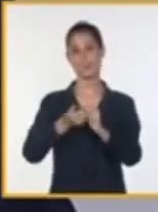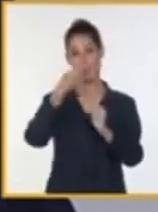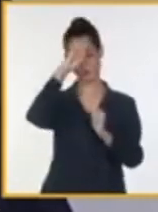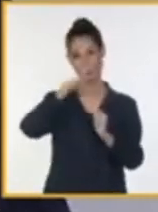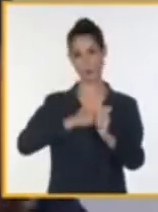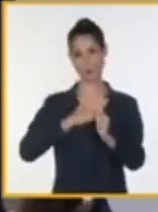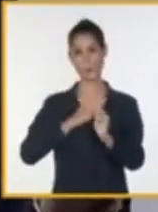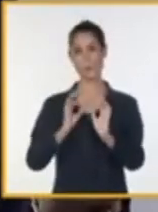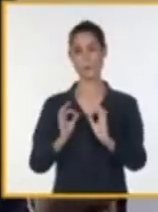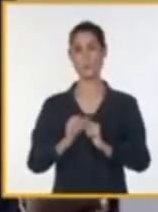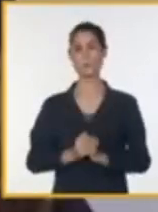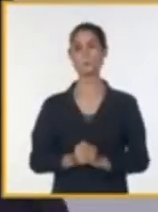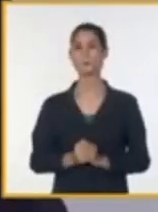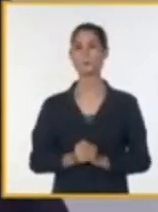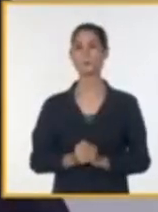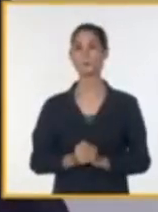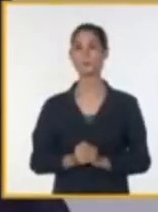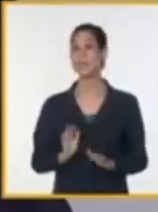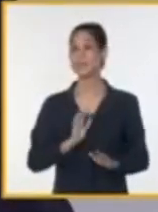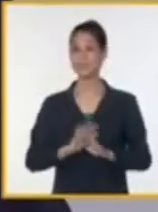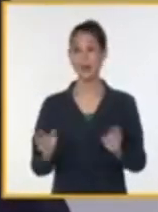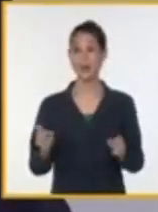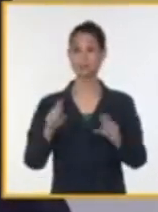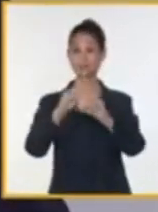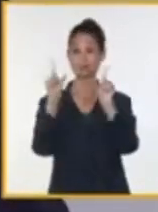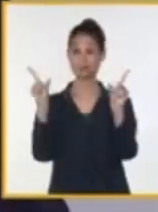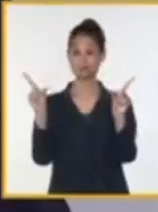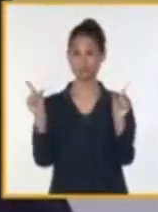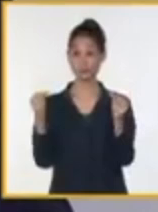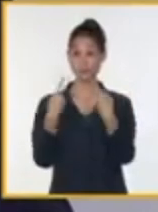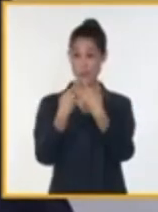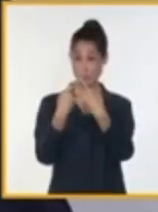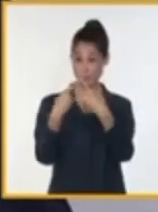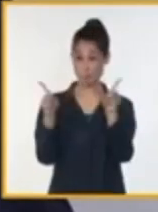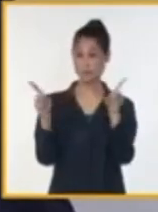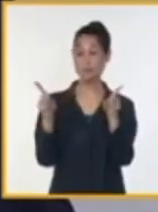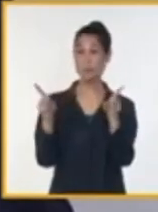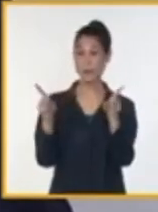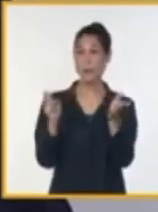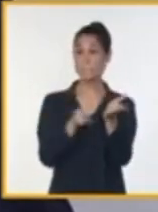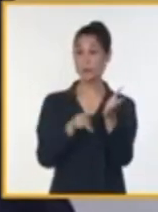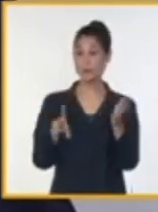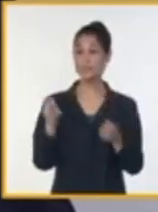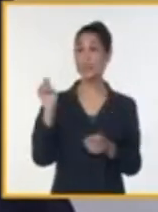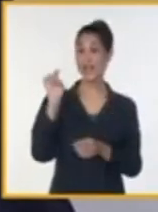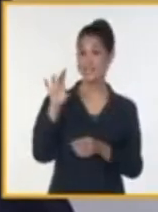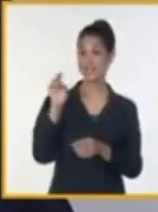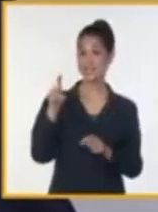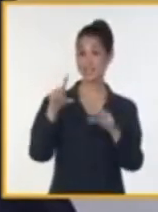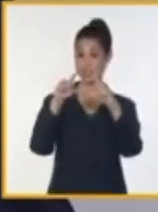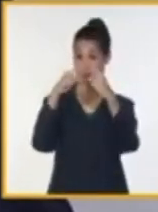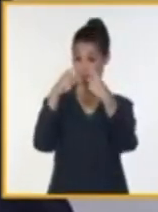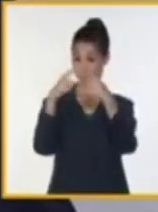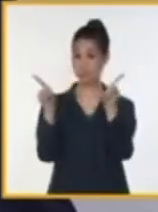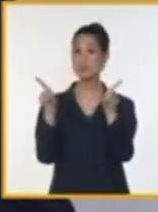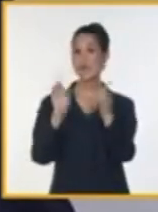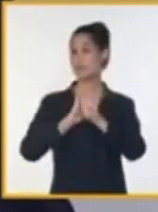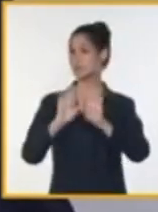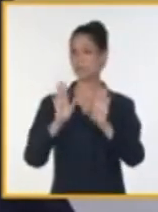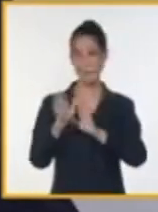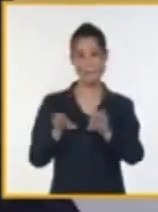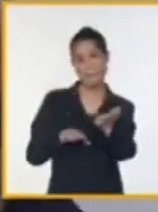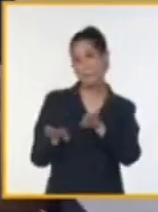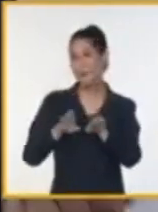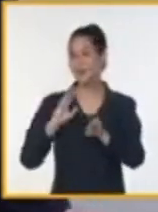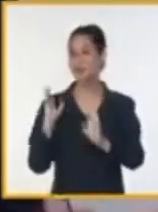prácticamente ya las 15 provincias del país están listas para asumir la la 60 edición de los juegos escolares en 36 deportes